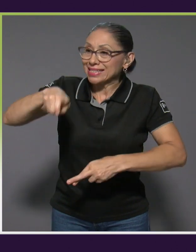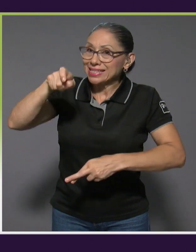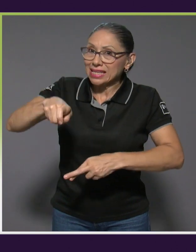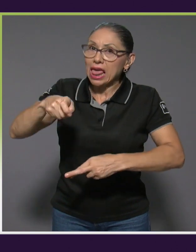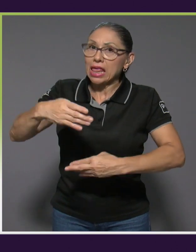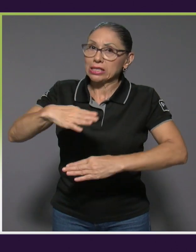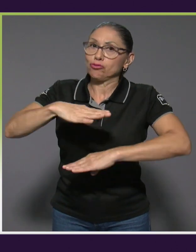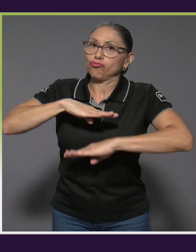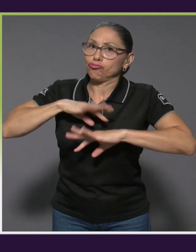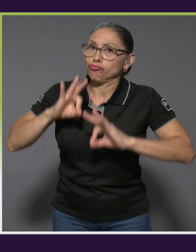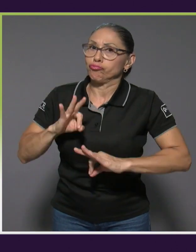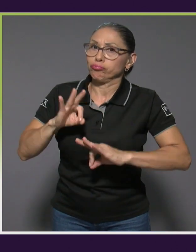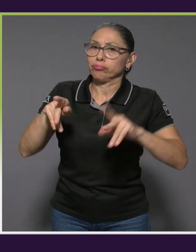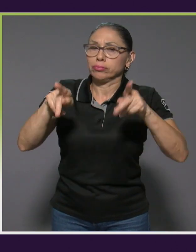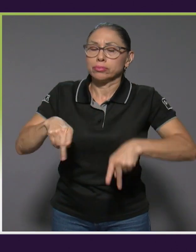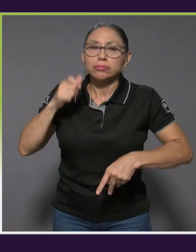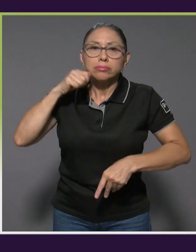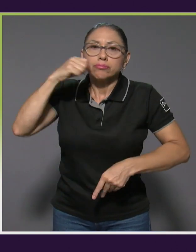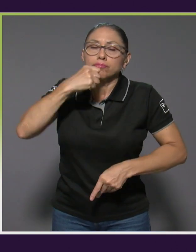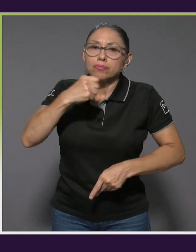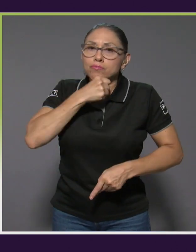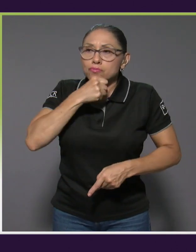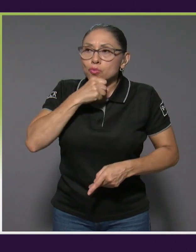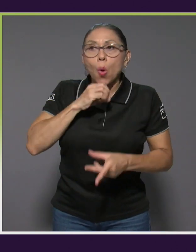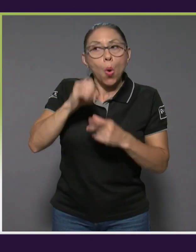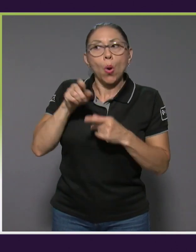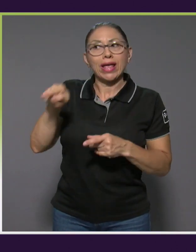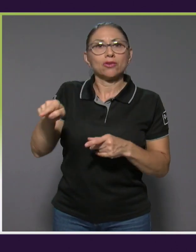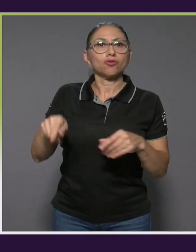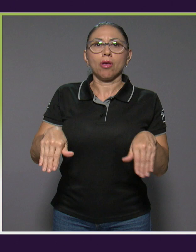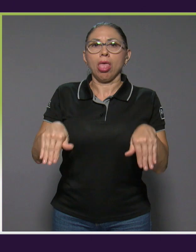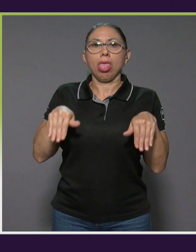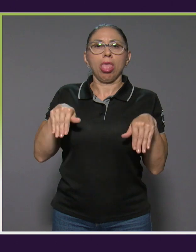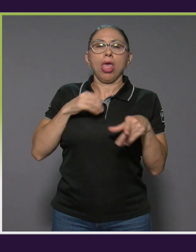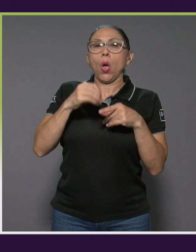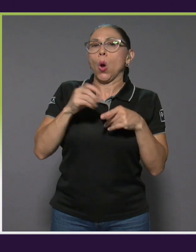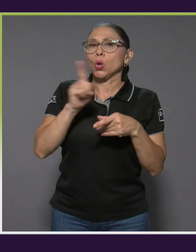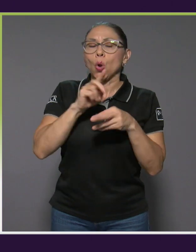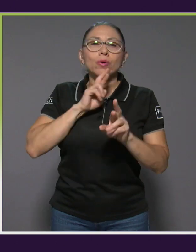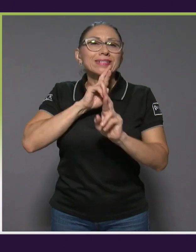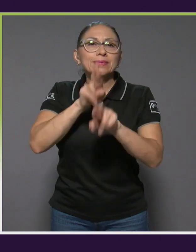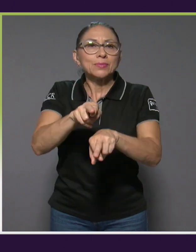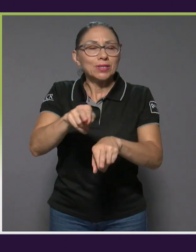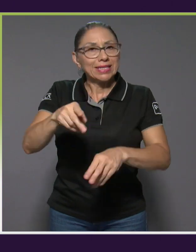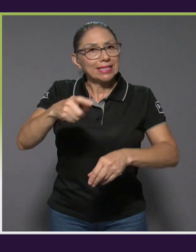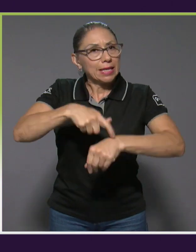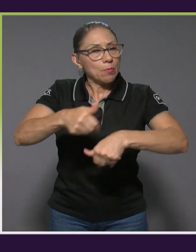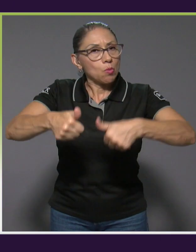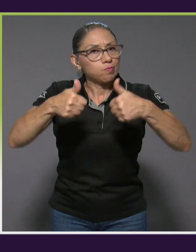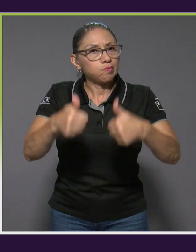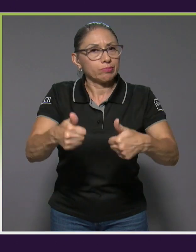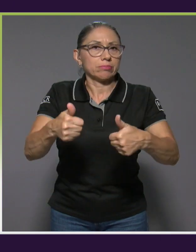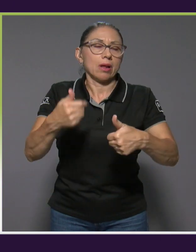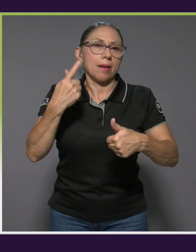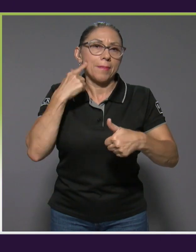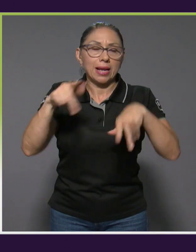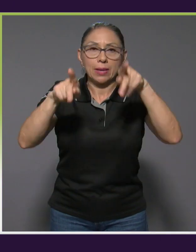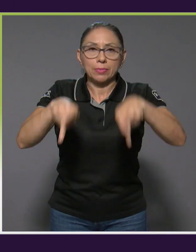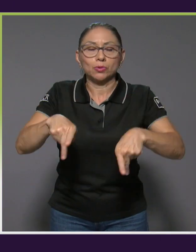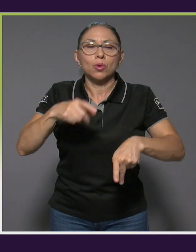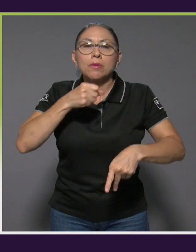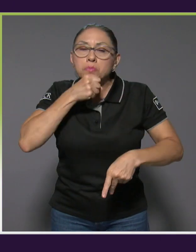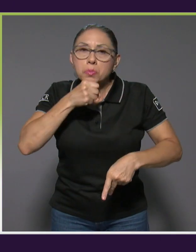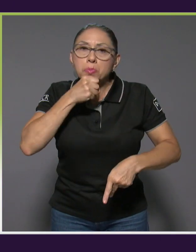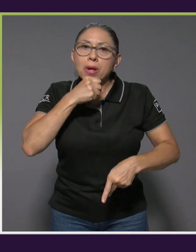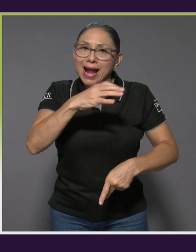hacen o no lo hacen de forma eficiente o en el tiempo necesario para la persona adulta mayor y que tenga calidad de vida y